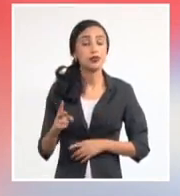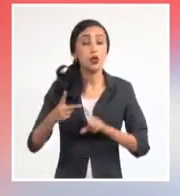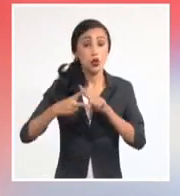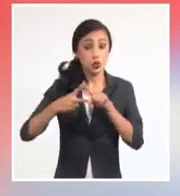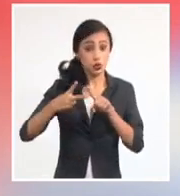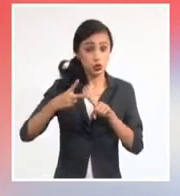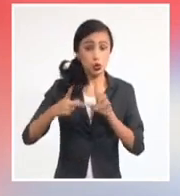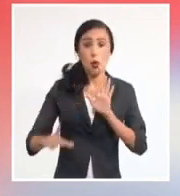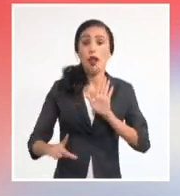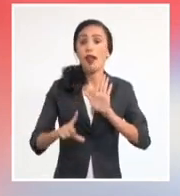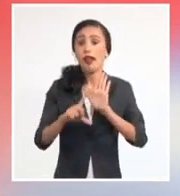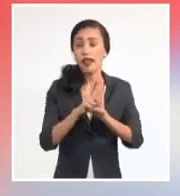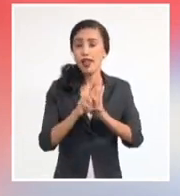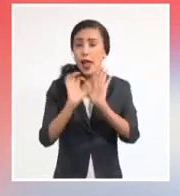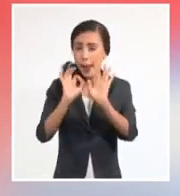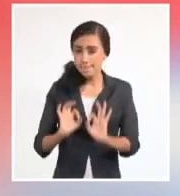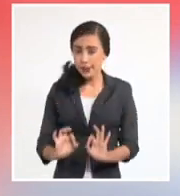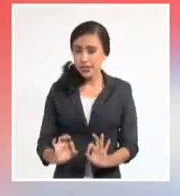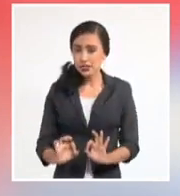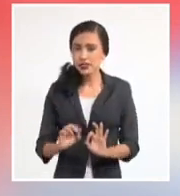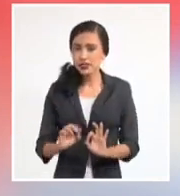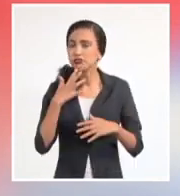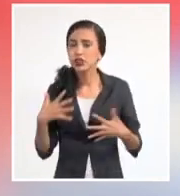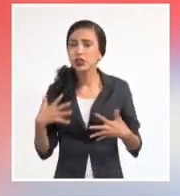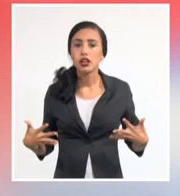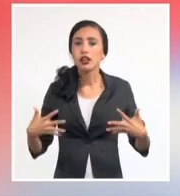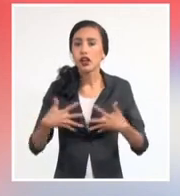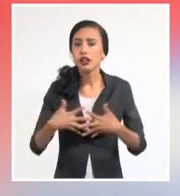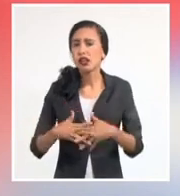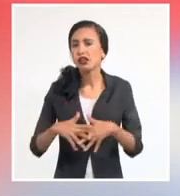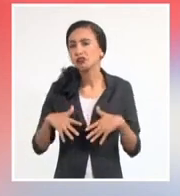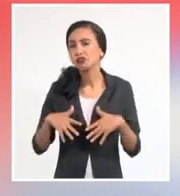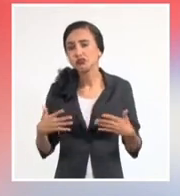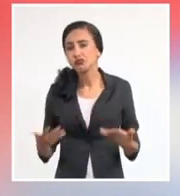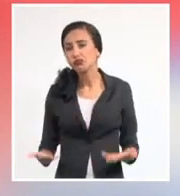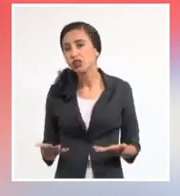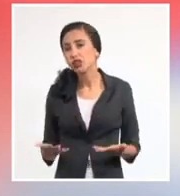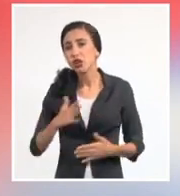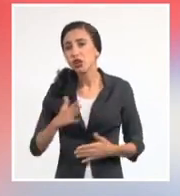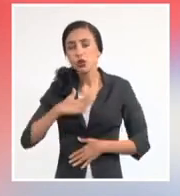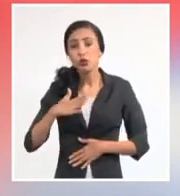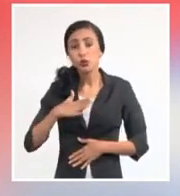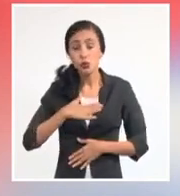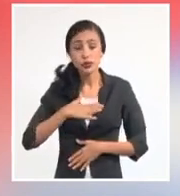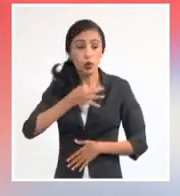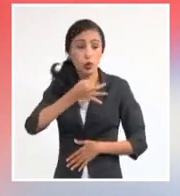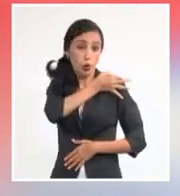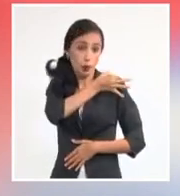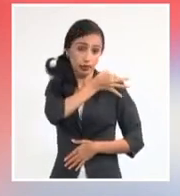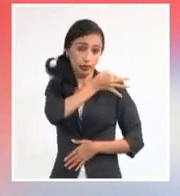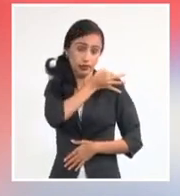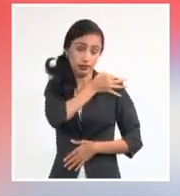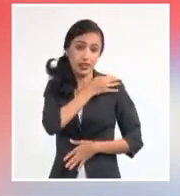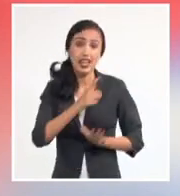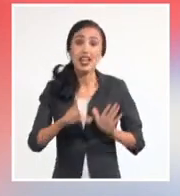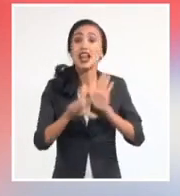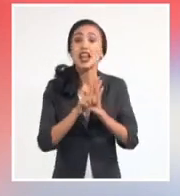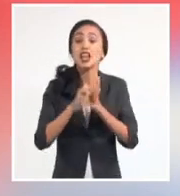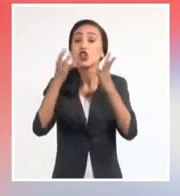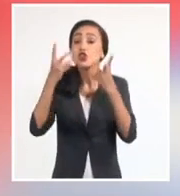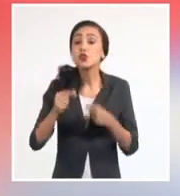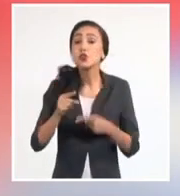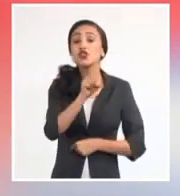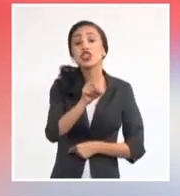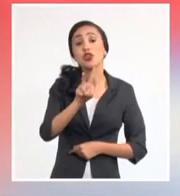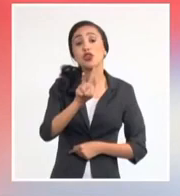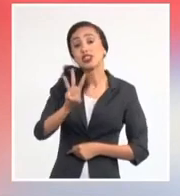normas esenciales relacionadas con nuestro comandante en jefe. La ley número 123 sobre el uso